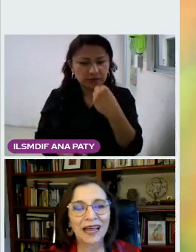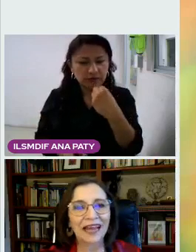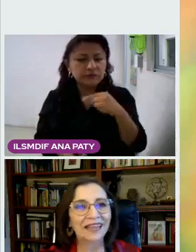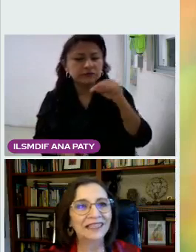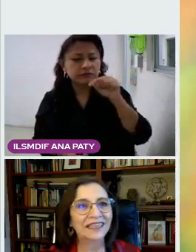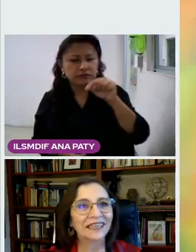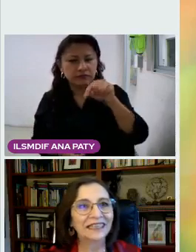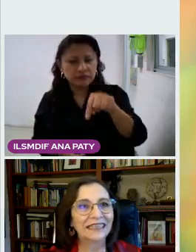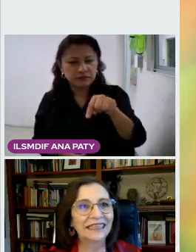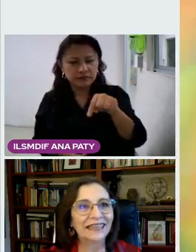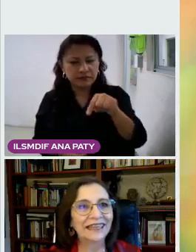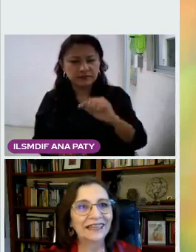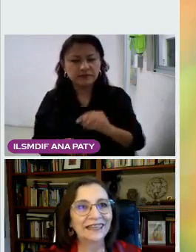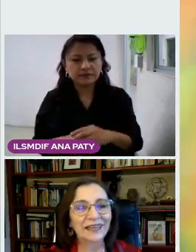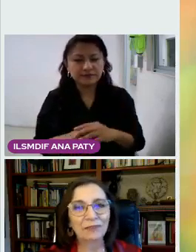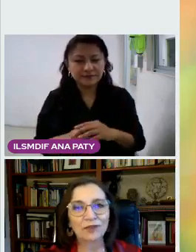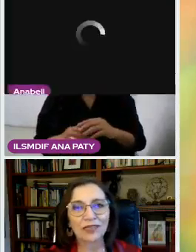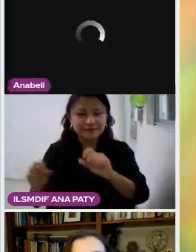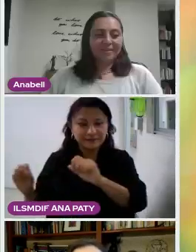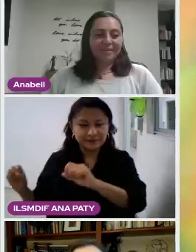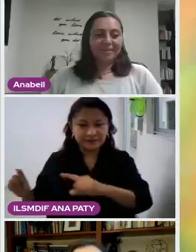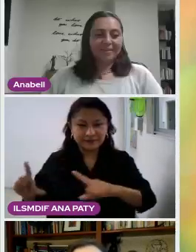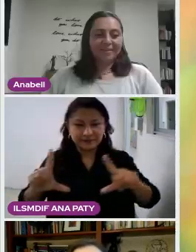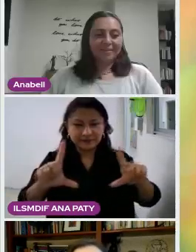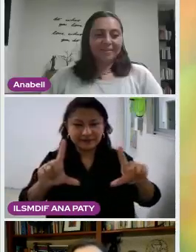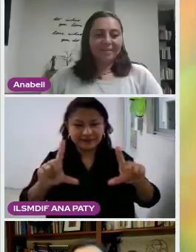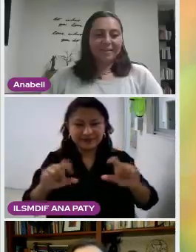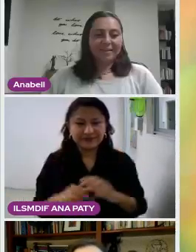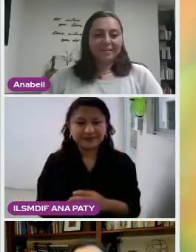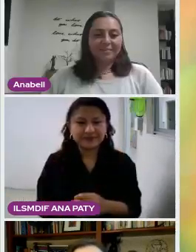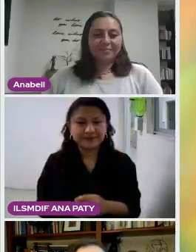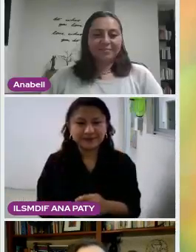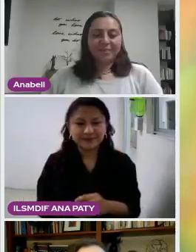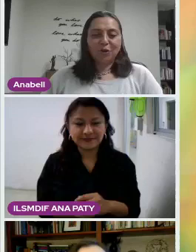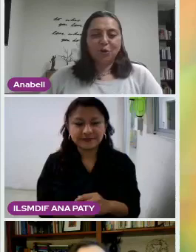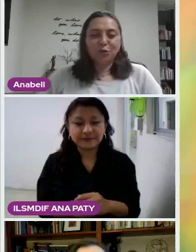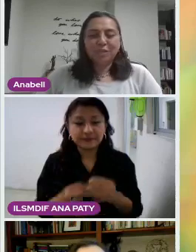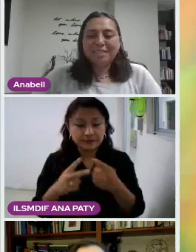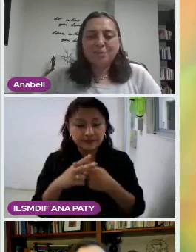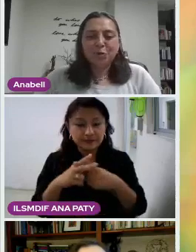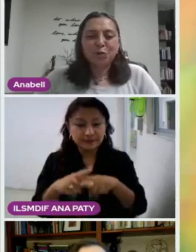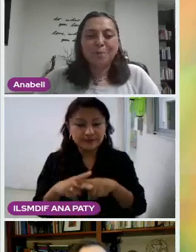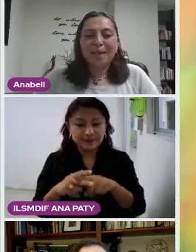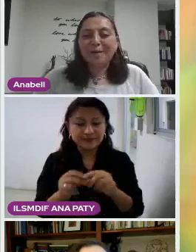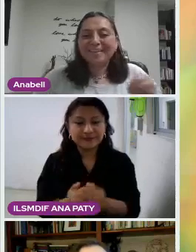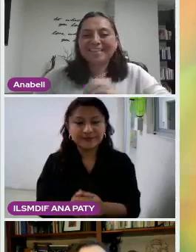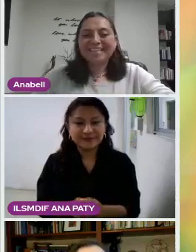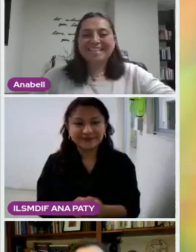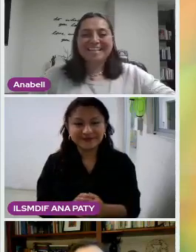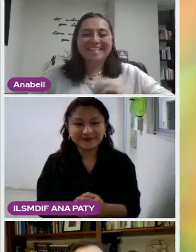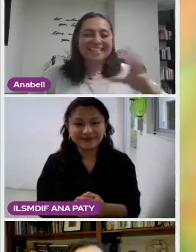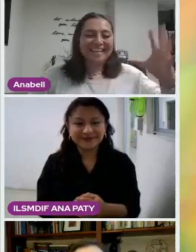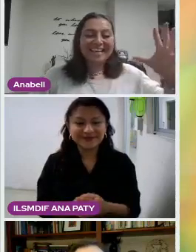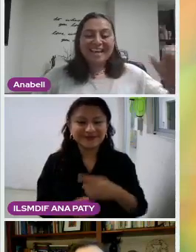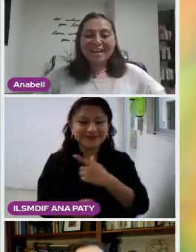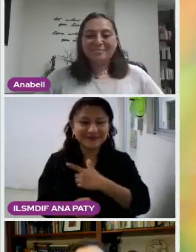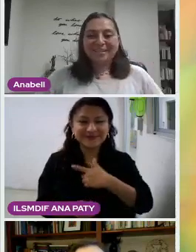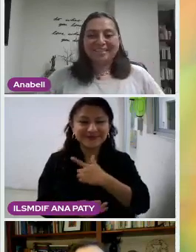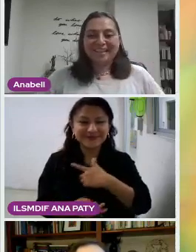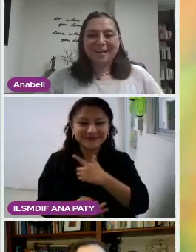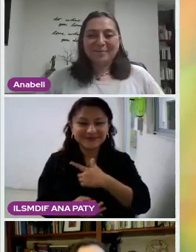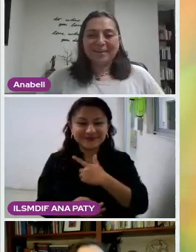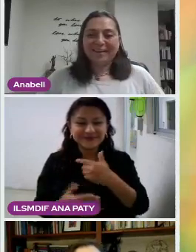escuchar de este tema. Bajo en principio ahorita mi compañera Noemí, que estará en la segunda parte de la interpretación. Muchas